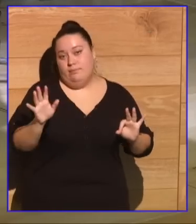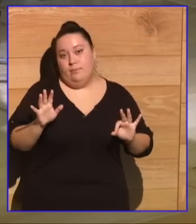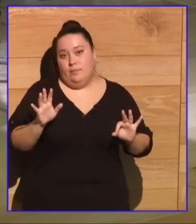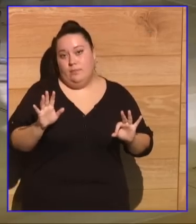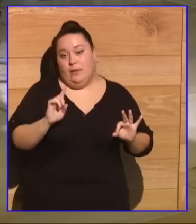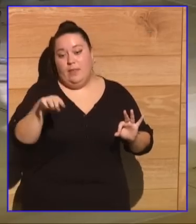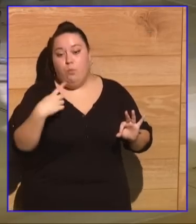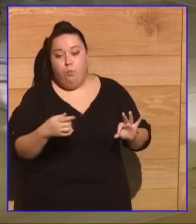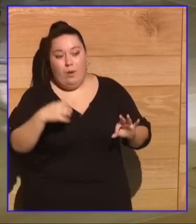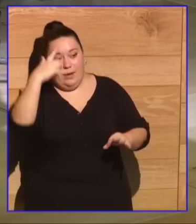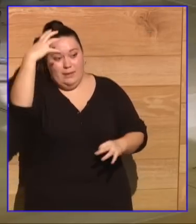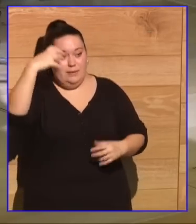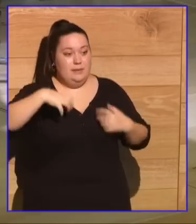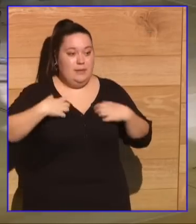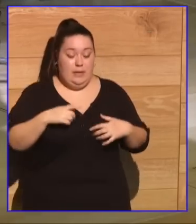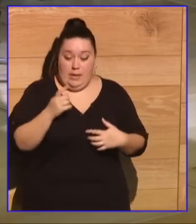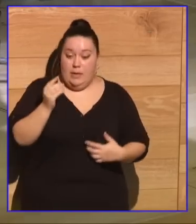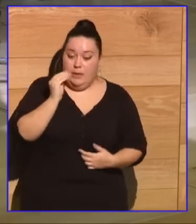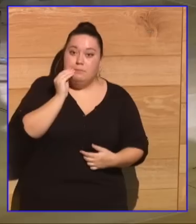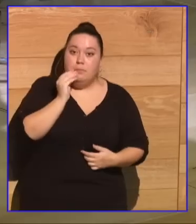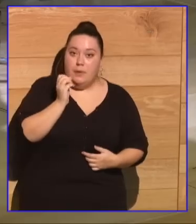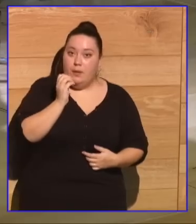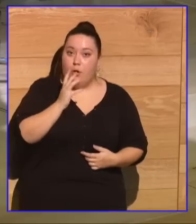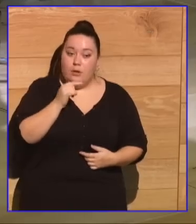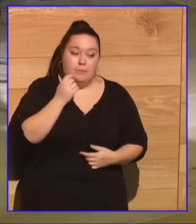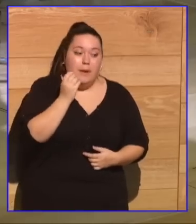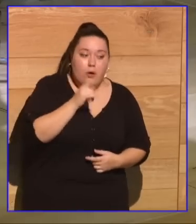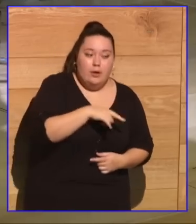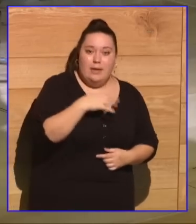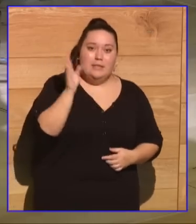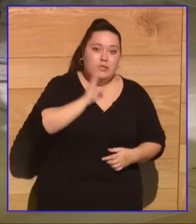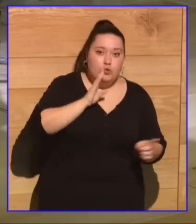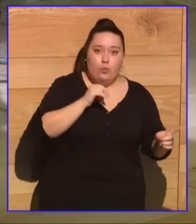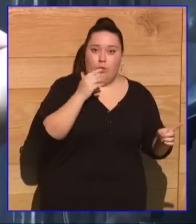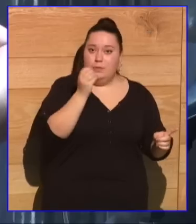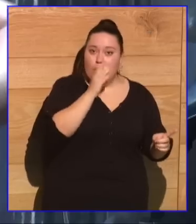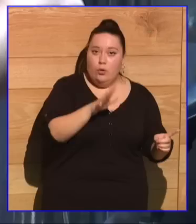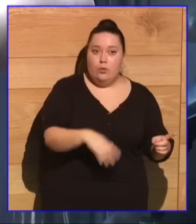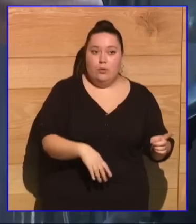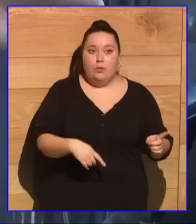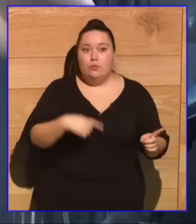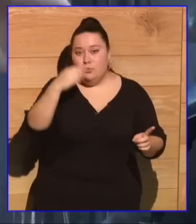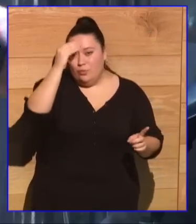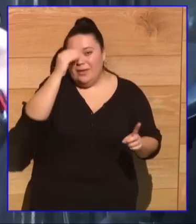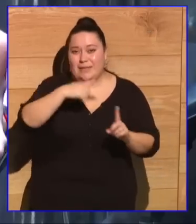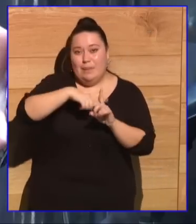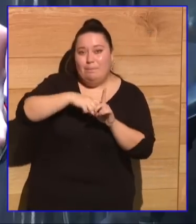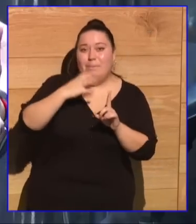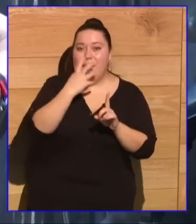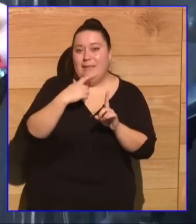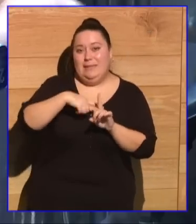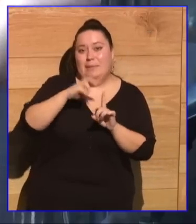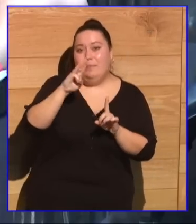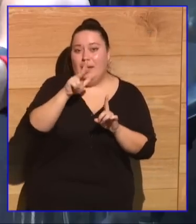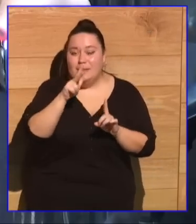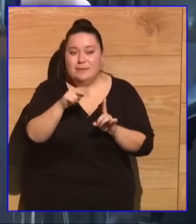Hay mejor... gente que gana en el barro, en la suciedad. ¿Tú crees que a lo en mejor la mugre? el pH o la capa protectora de la Sí, piel